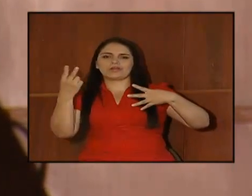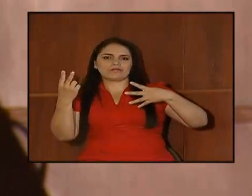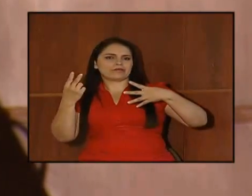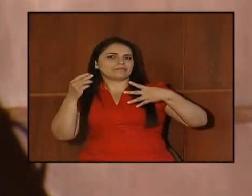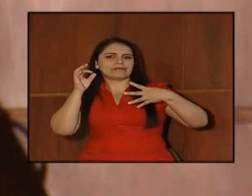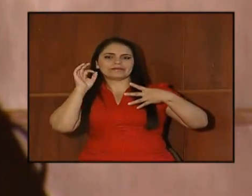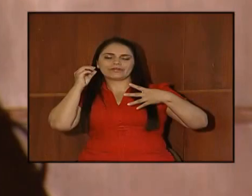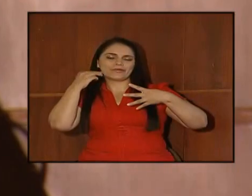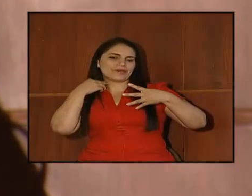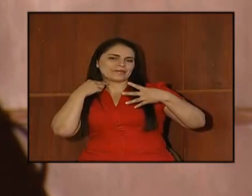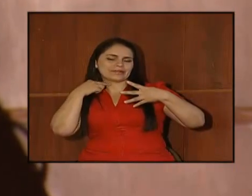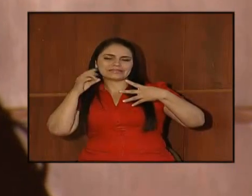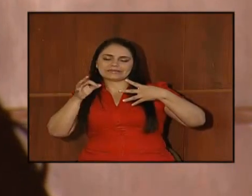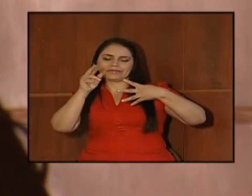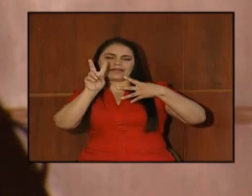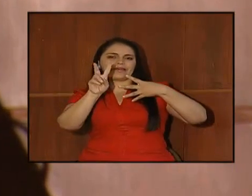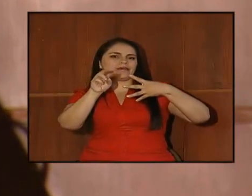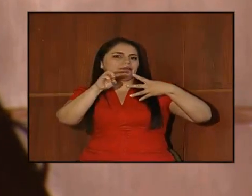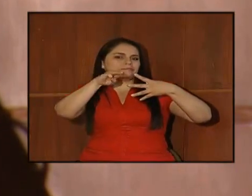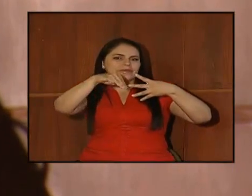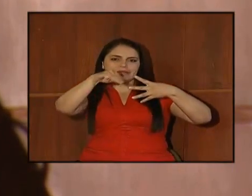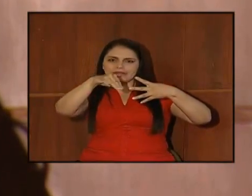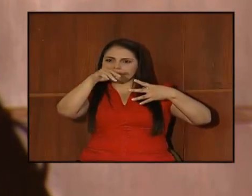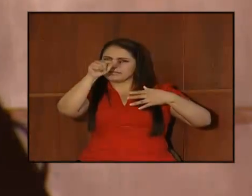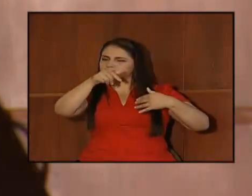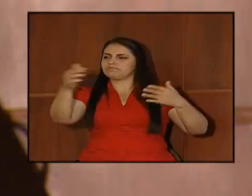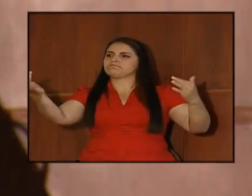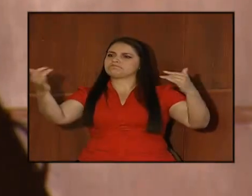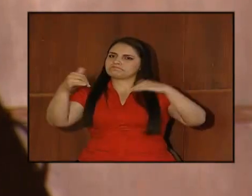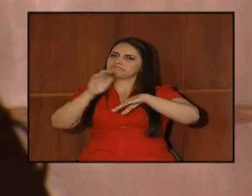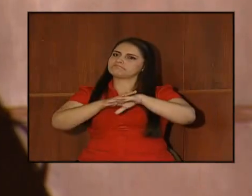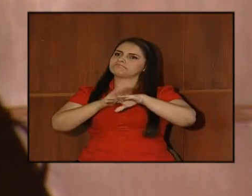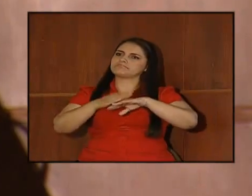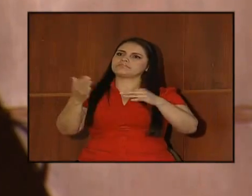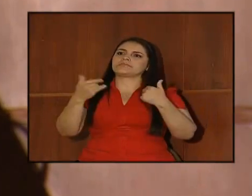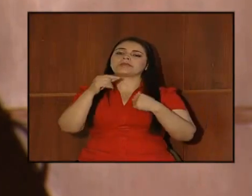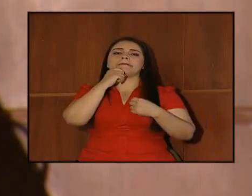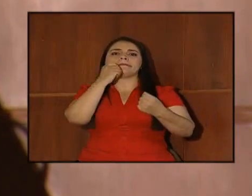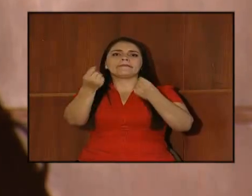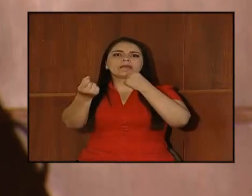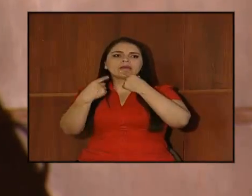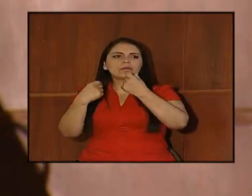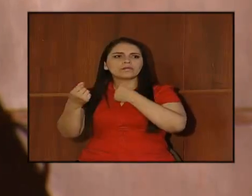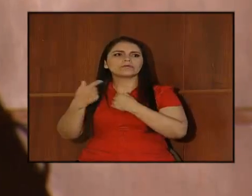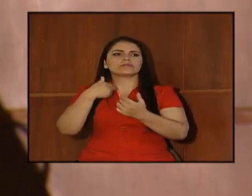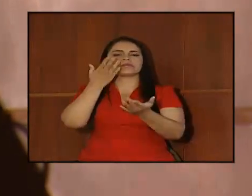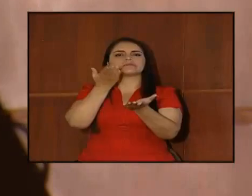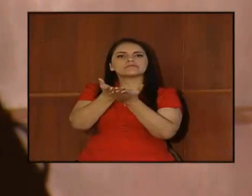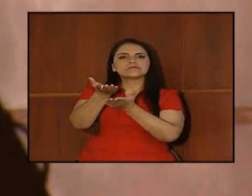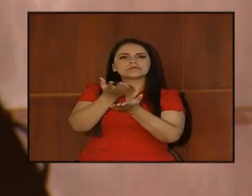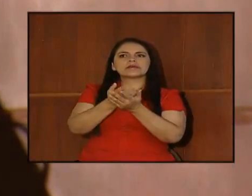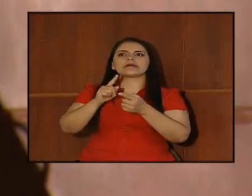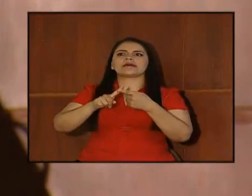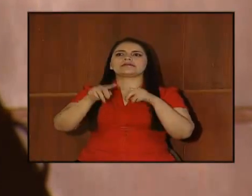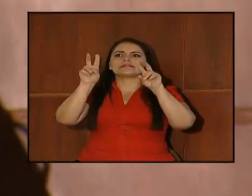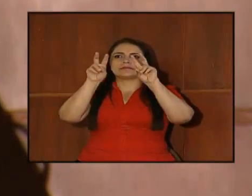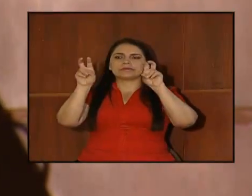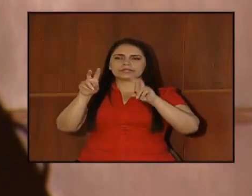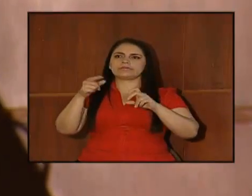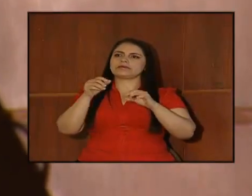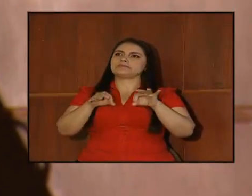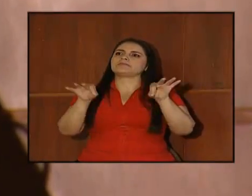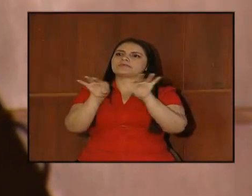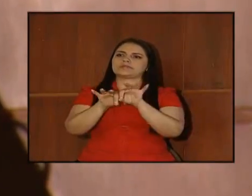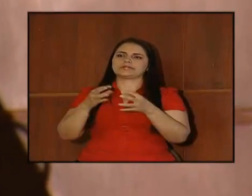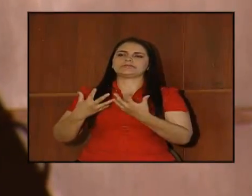nos acompañan aquí en el auditorio, que obviamente nos sigan acompañando, ya que sus preguntas y las sugerencias de sus temas son las que vemos aquí cada